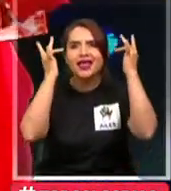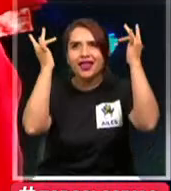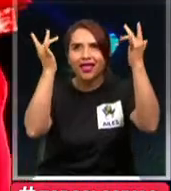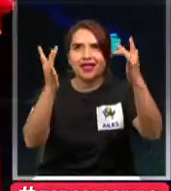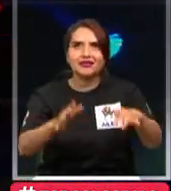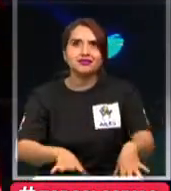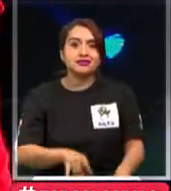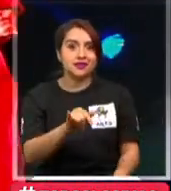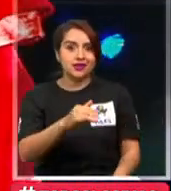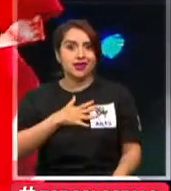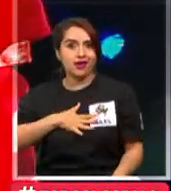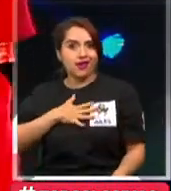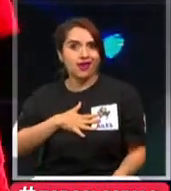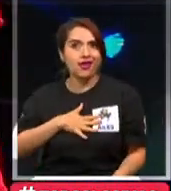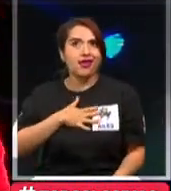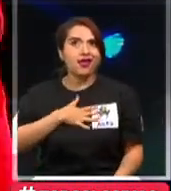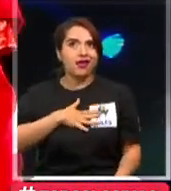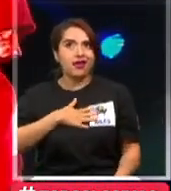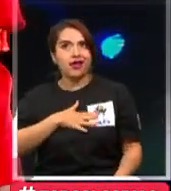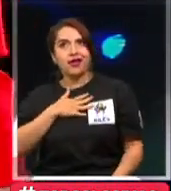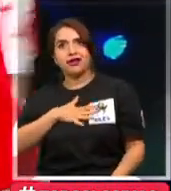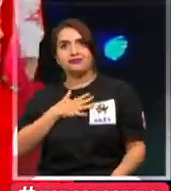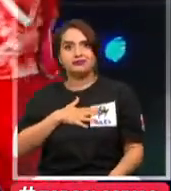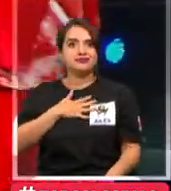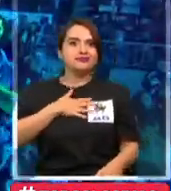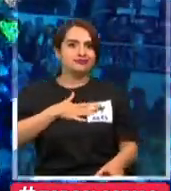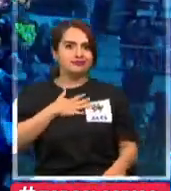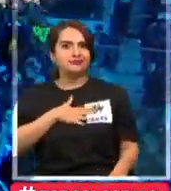Si quieres te la saco.